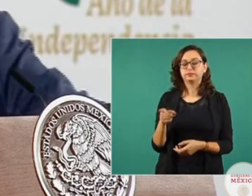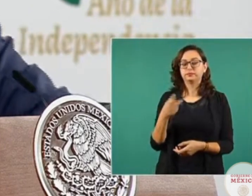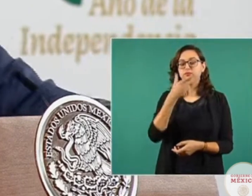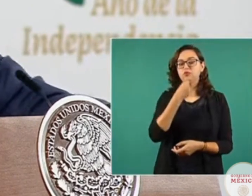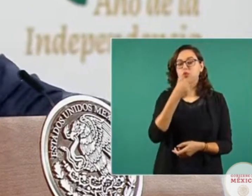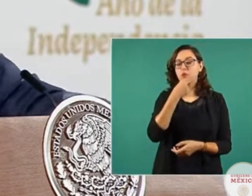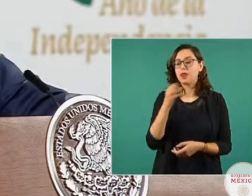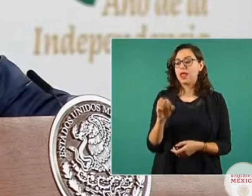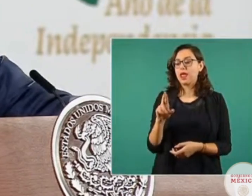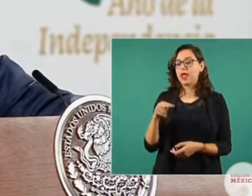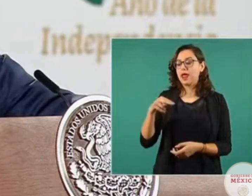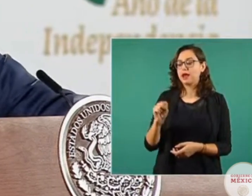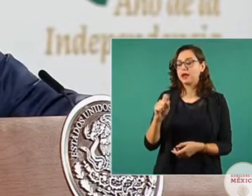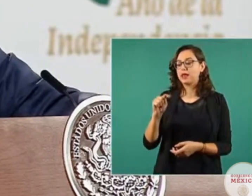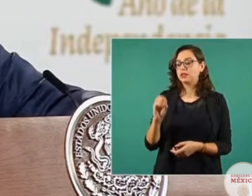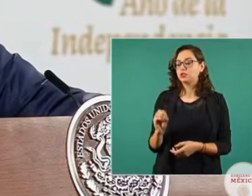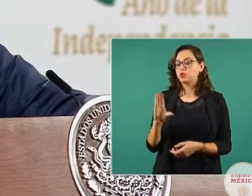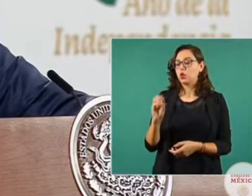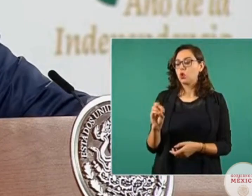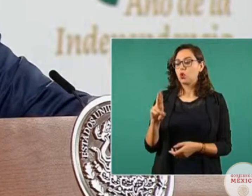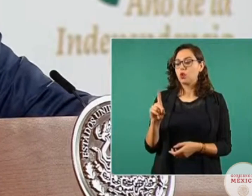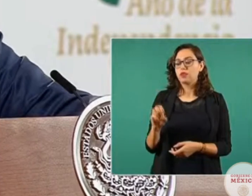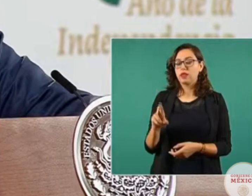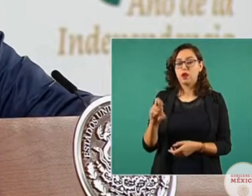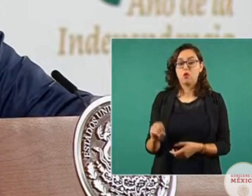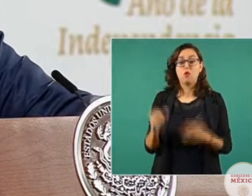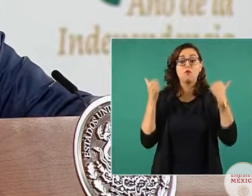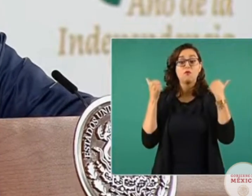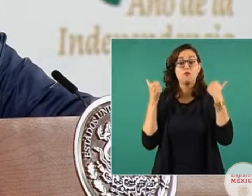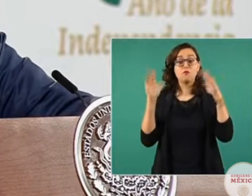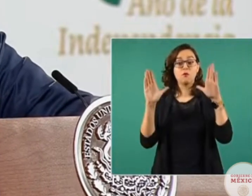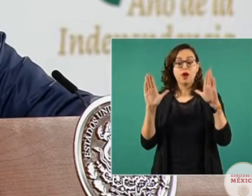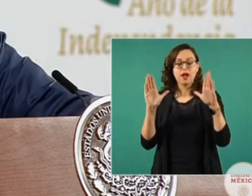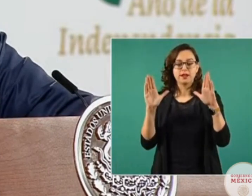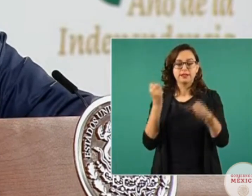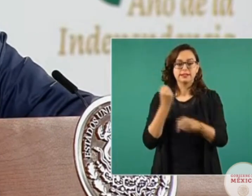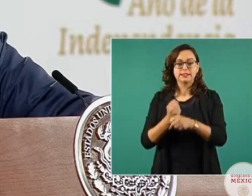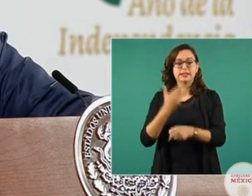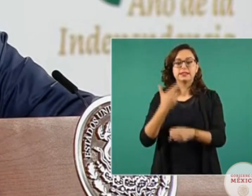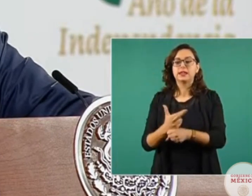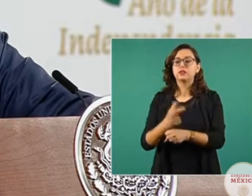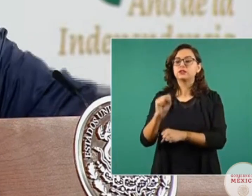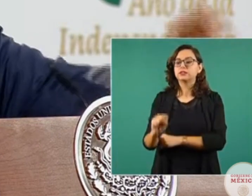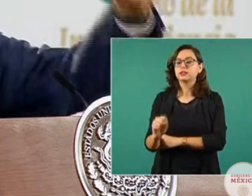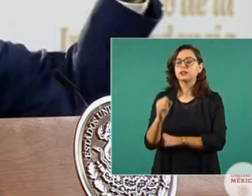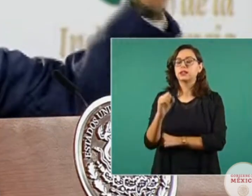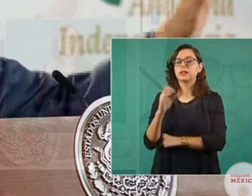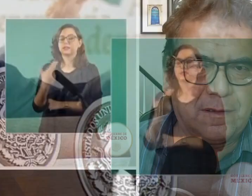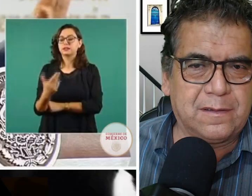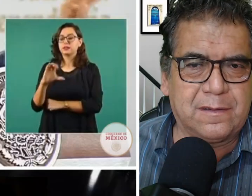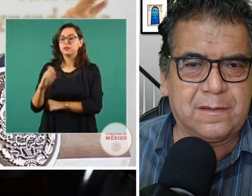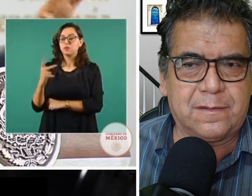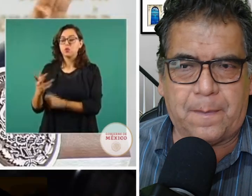fue secretario de Hacienda de Felipe Calderón. Todo esto para